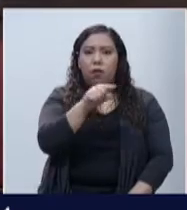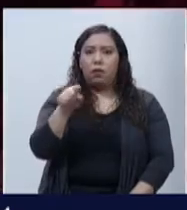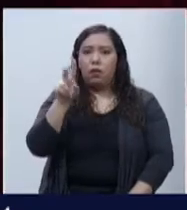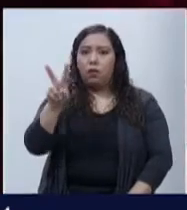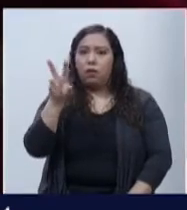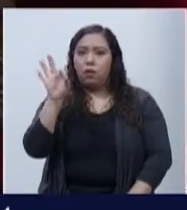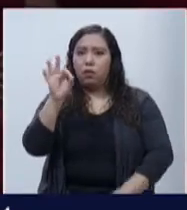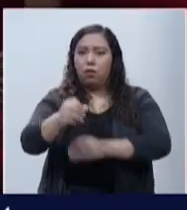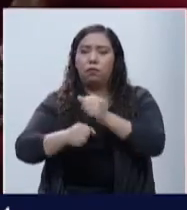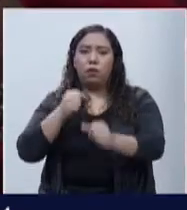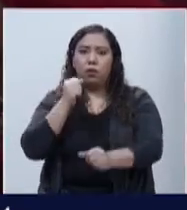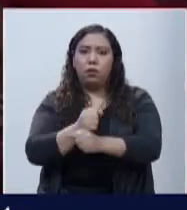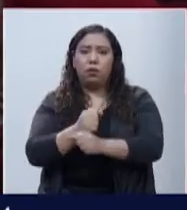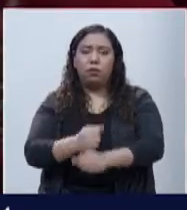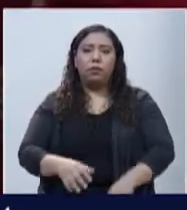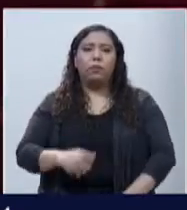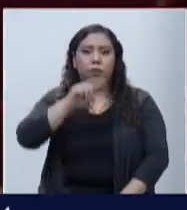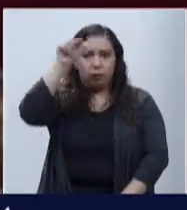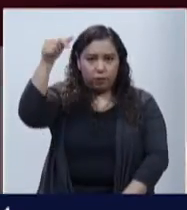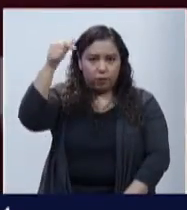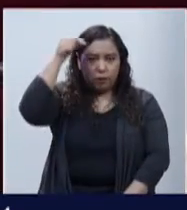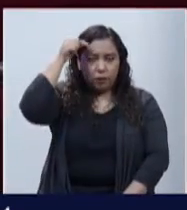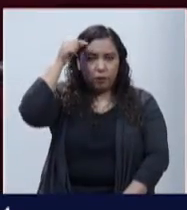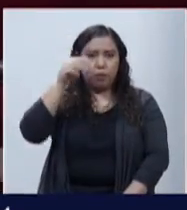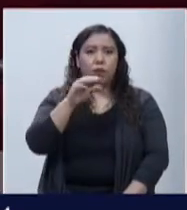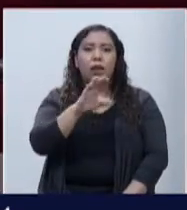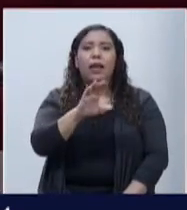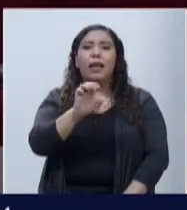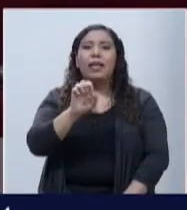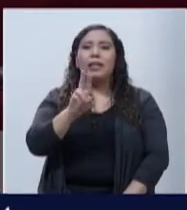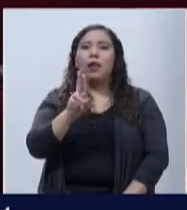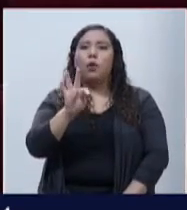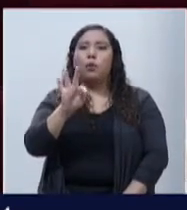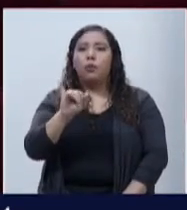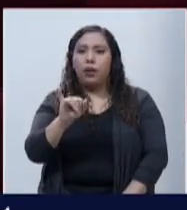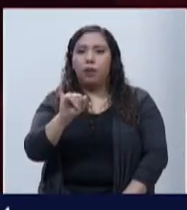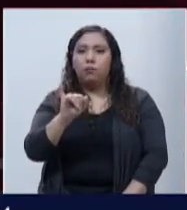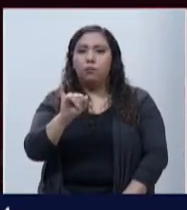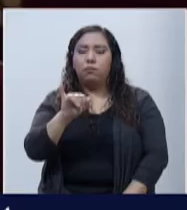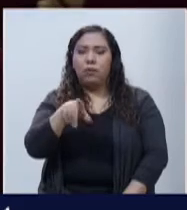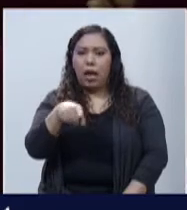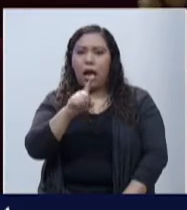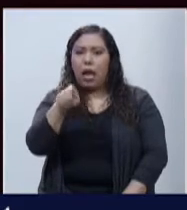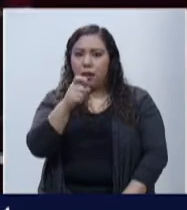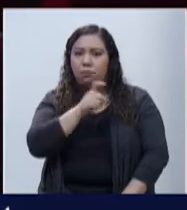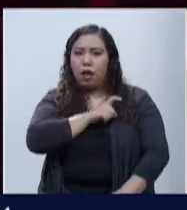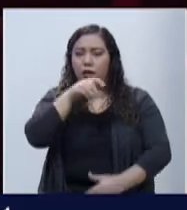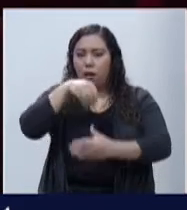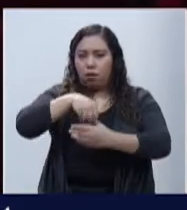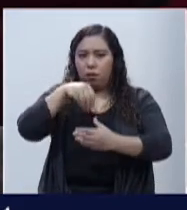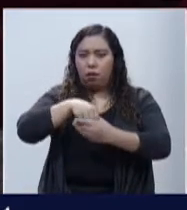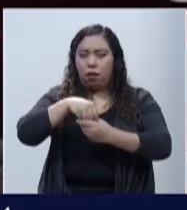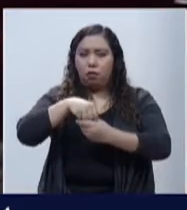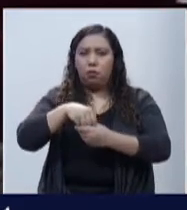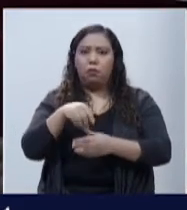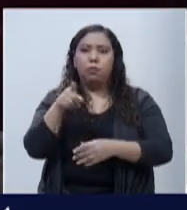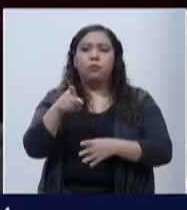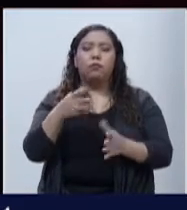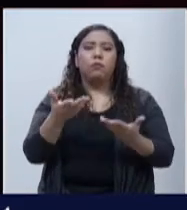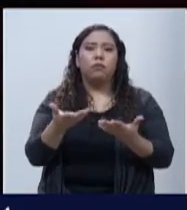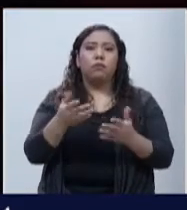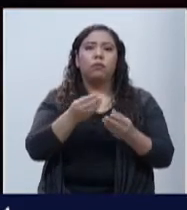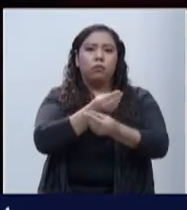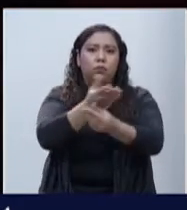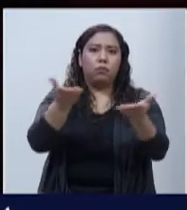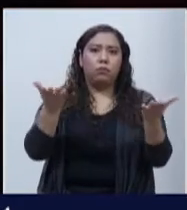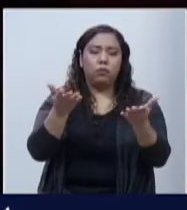en un comunicado el gobierno ceutí ha señalado que la consejería de sanidad ha puesto hoy en marcha una estrategia para la captación